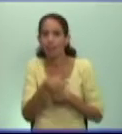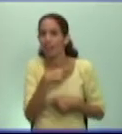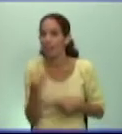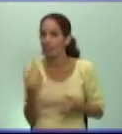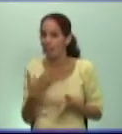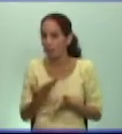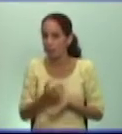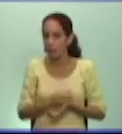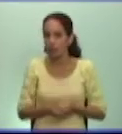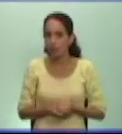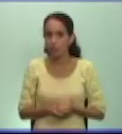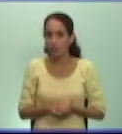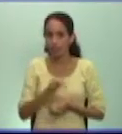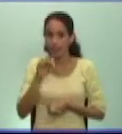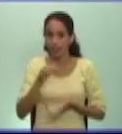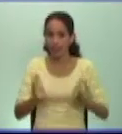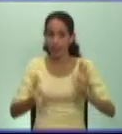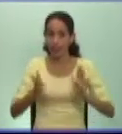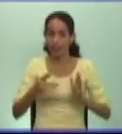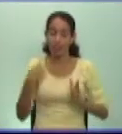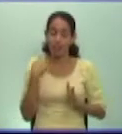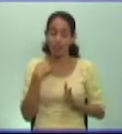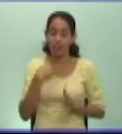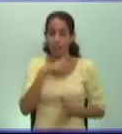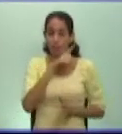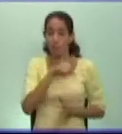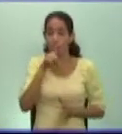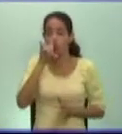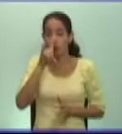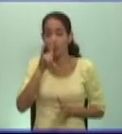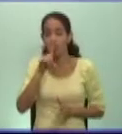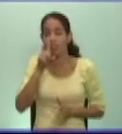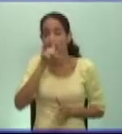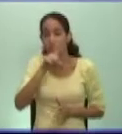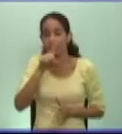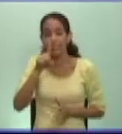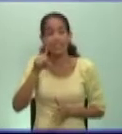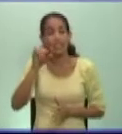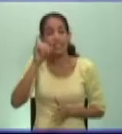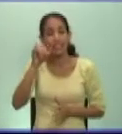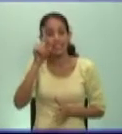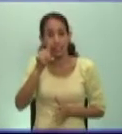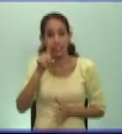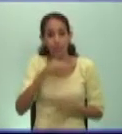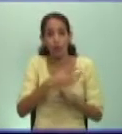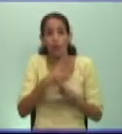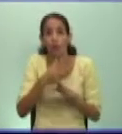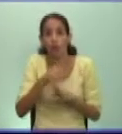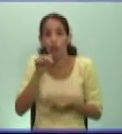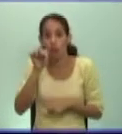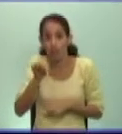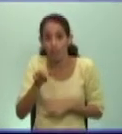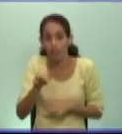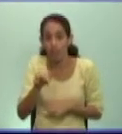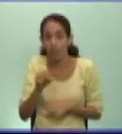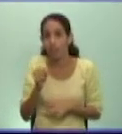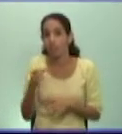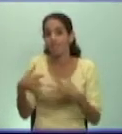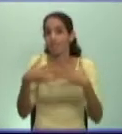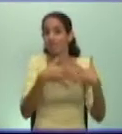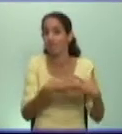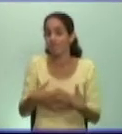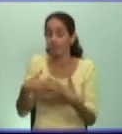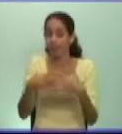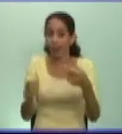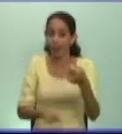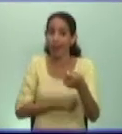Quiere decir que en el periodo hasta 1961 la política de guerra fría en los propios Estados Unidos juega un papel importante